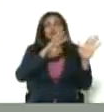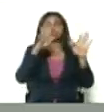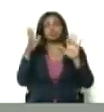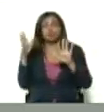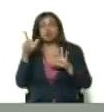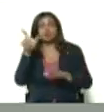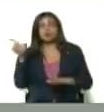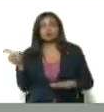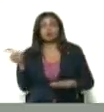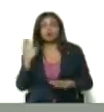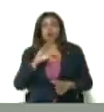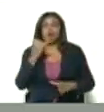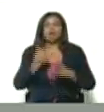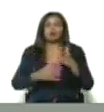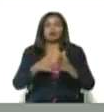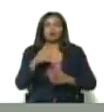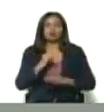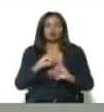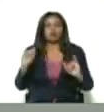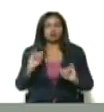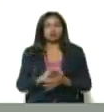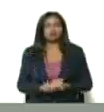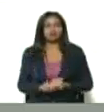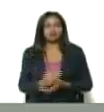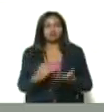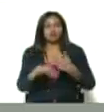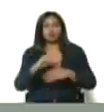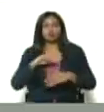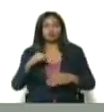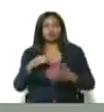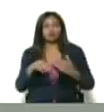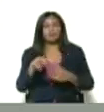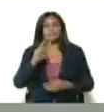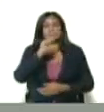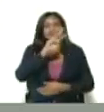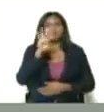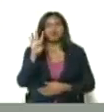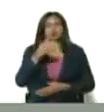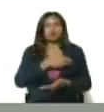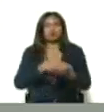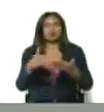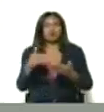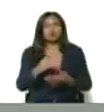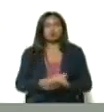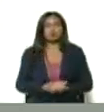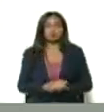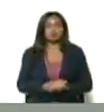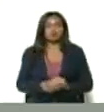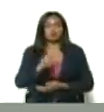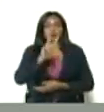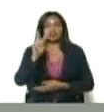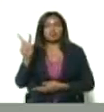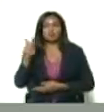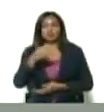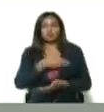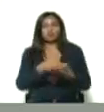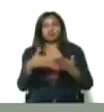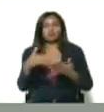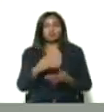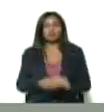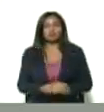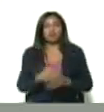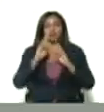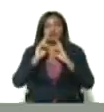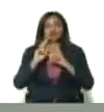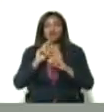19.317.984 compatriotas. Solo podemos llevar fácil a 24 millones, ¿verdad? 22 millones. Han